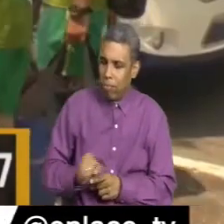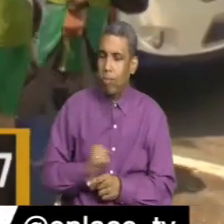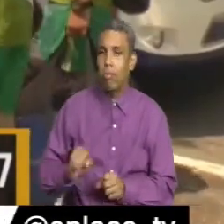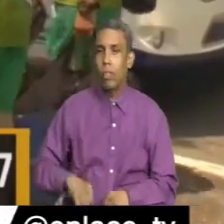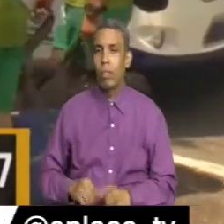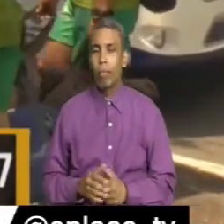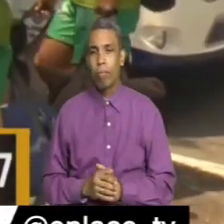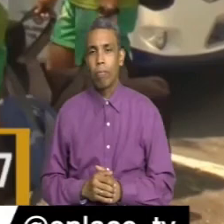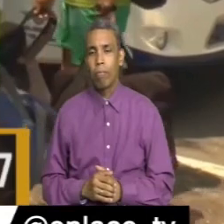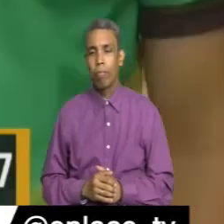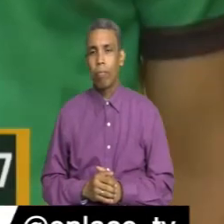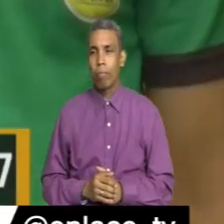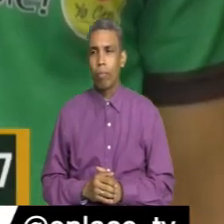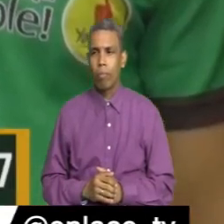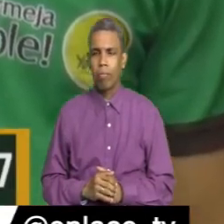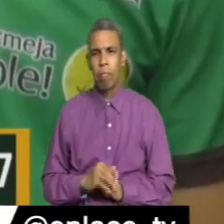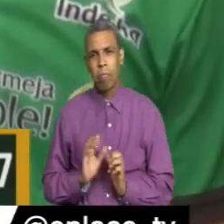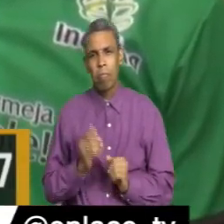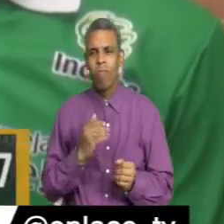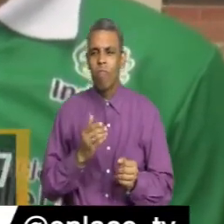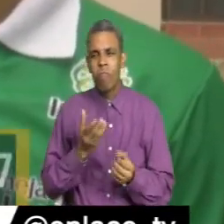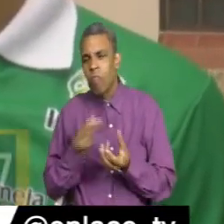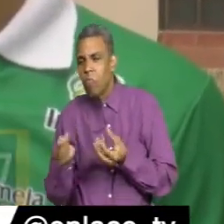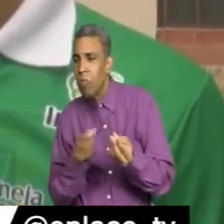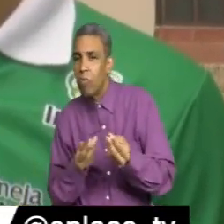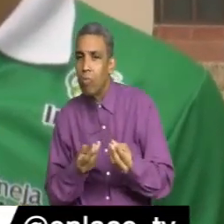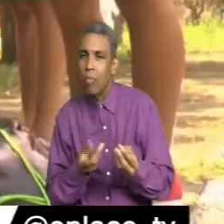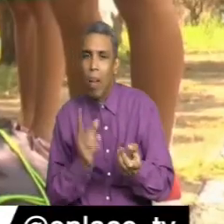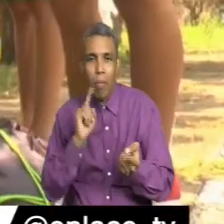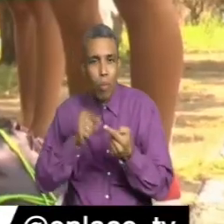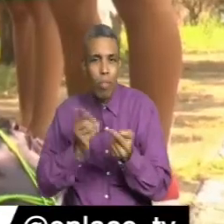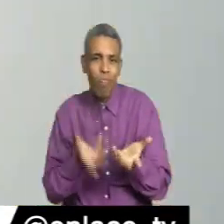las delegaciones y permiten el esparcimiento de los jóvenes deportistas.